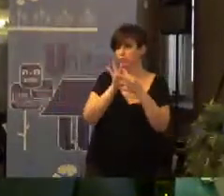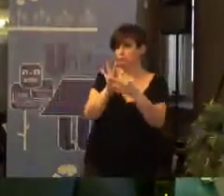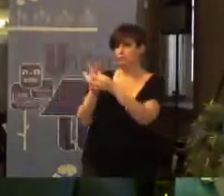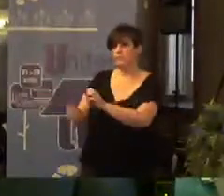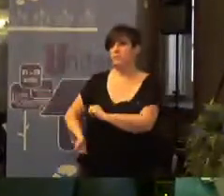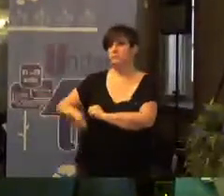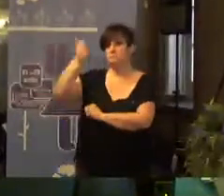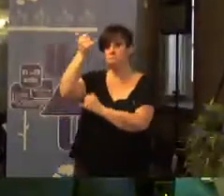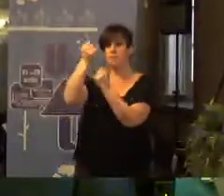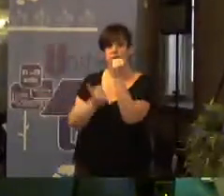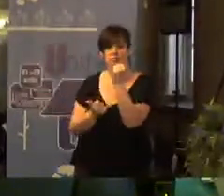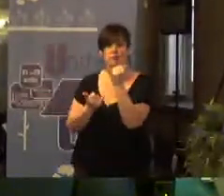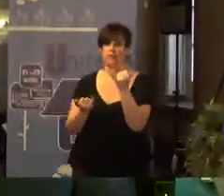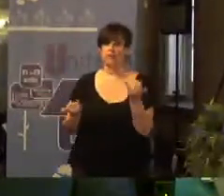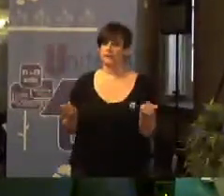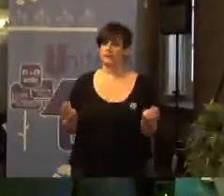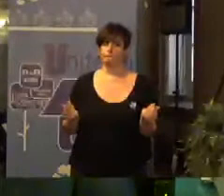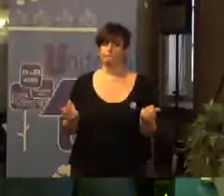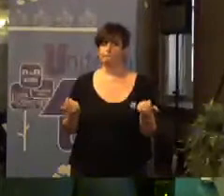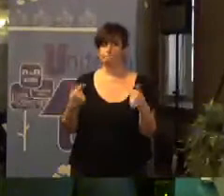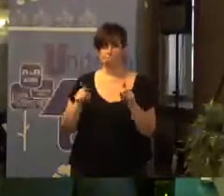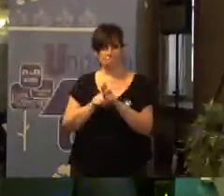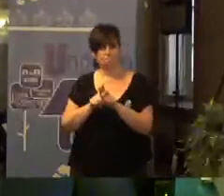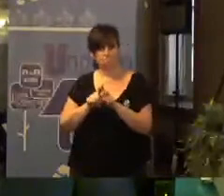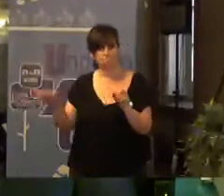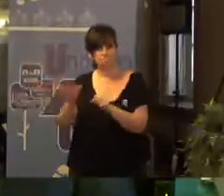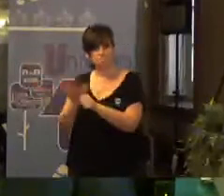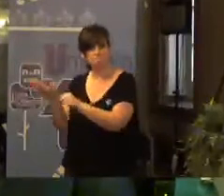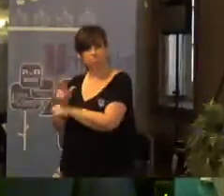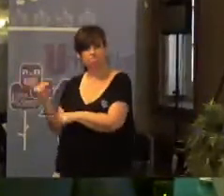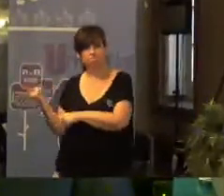entonces, evidentemente, pasa o que pasa.